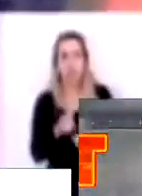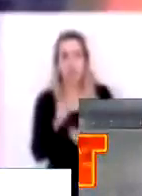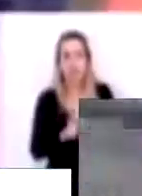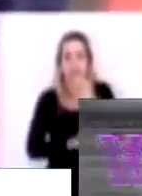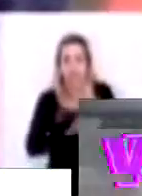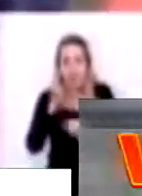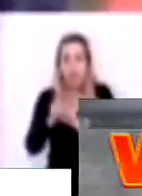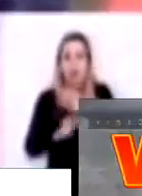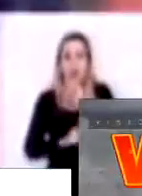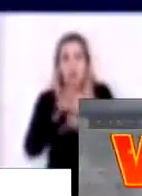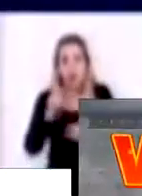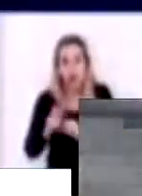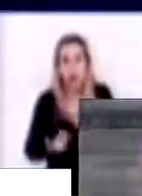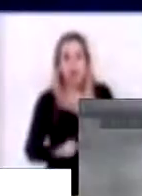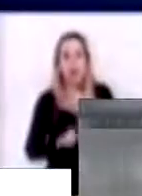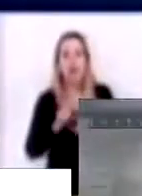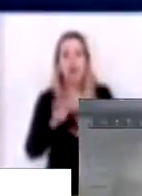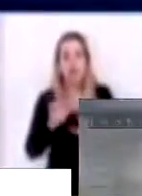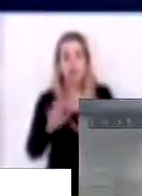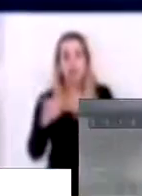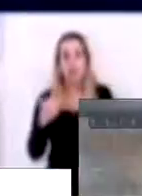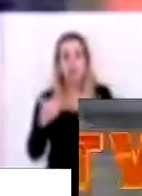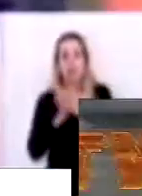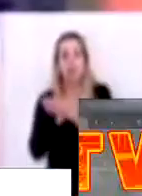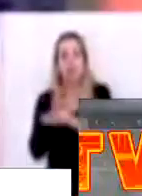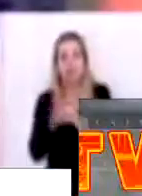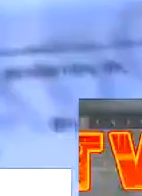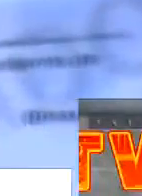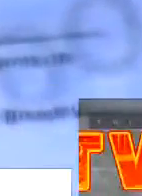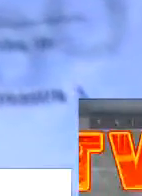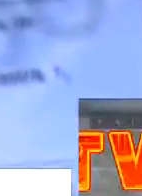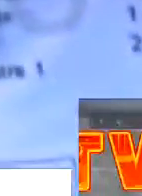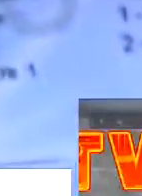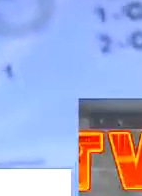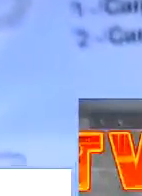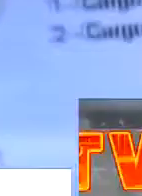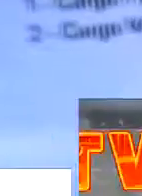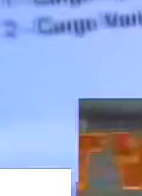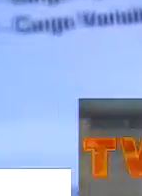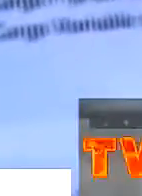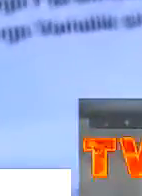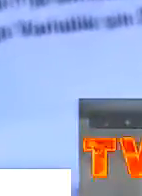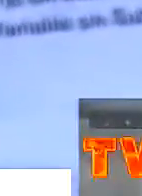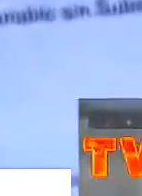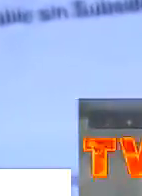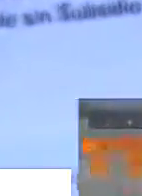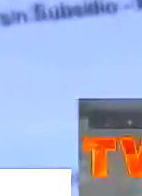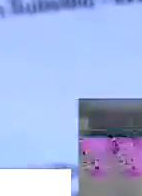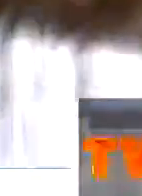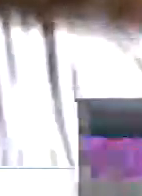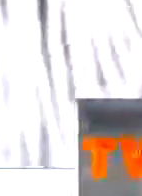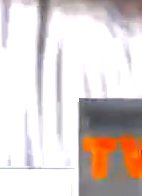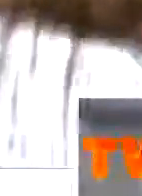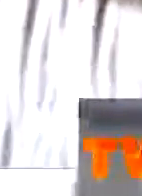No eliminar subsidios. No, el subsidio existe en todas partes del mundo. La quita de subsidios que el gobierno viene realizando de